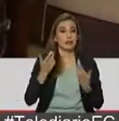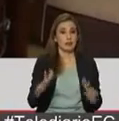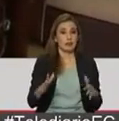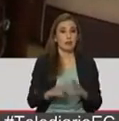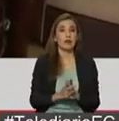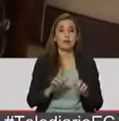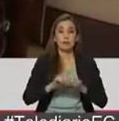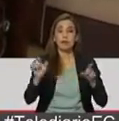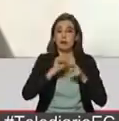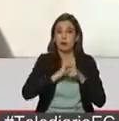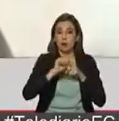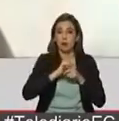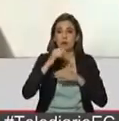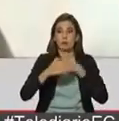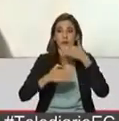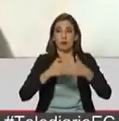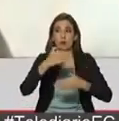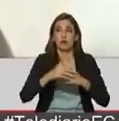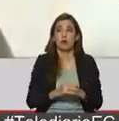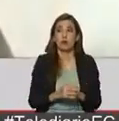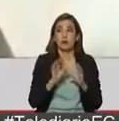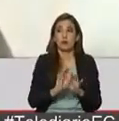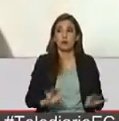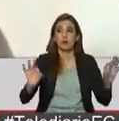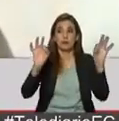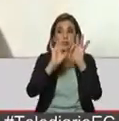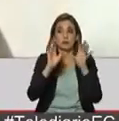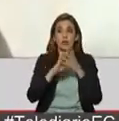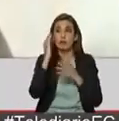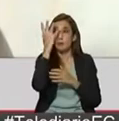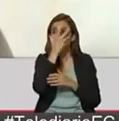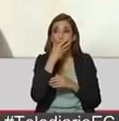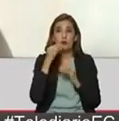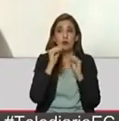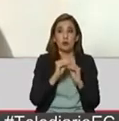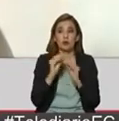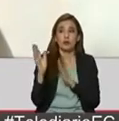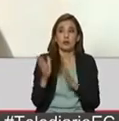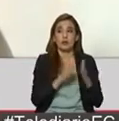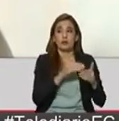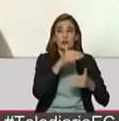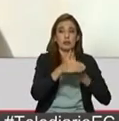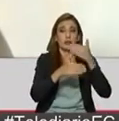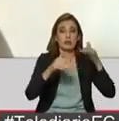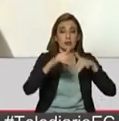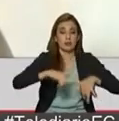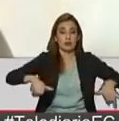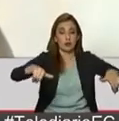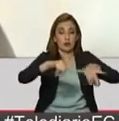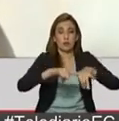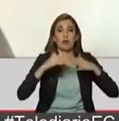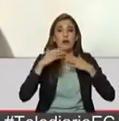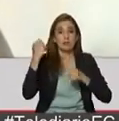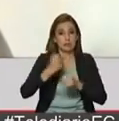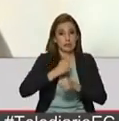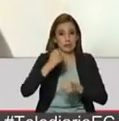práctica es el problema. Porque el emprendimiento es muy bonito para el país. O sea, hasta el año anterior, 40% de las plazas de trabajo